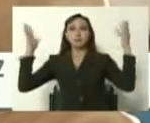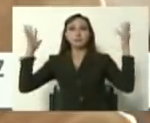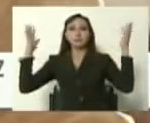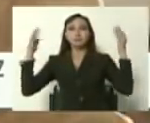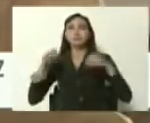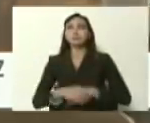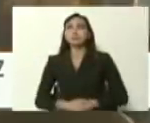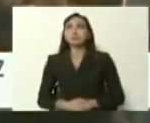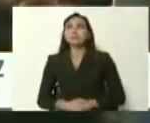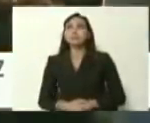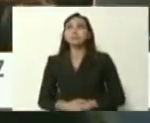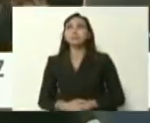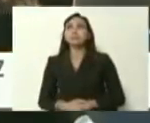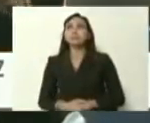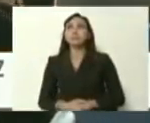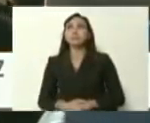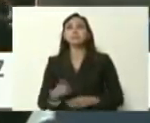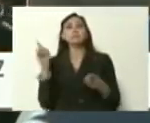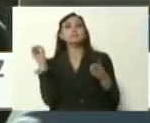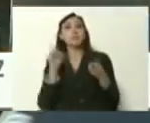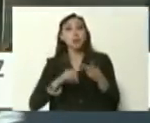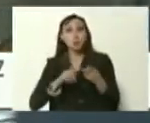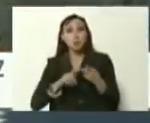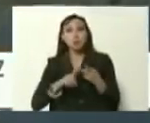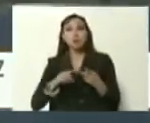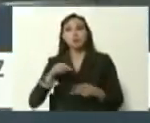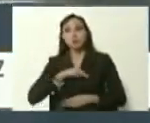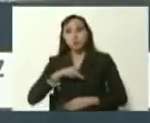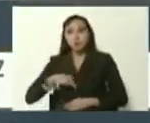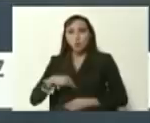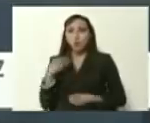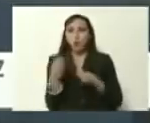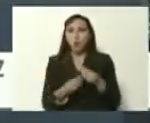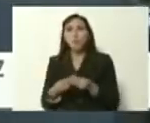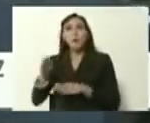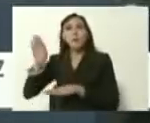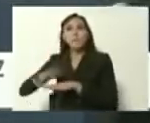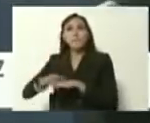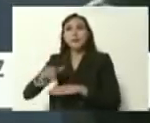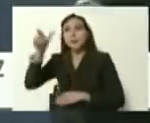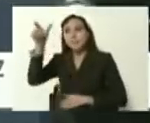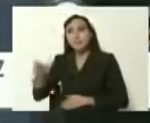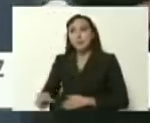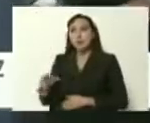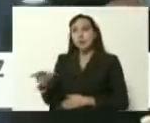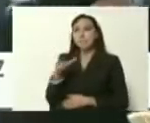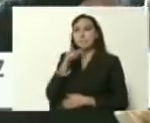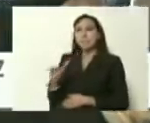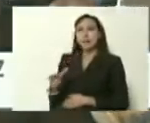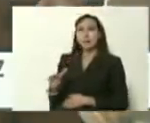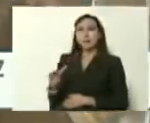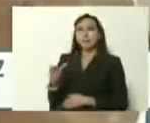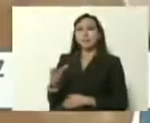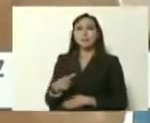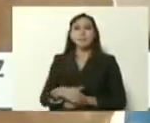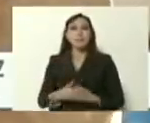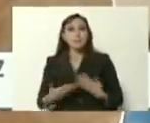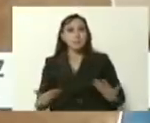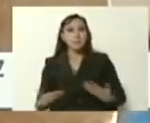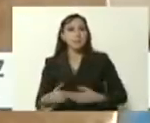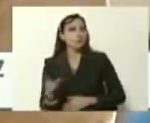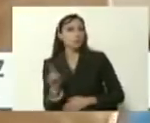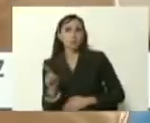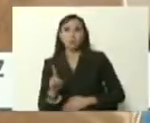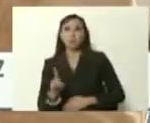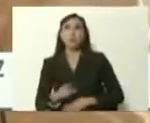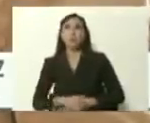Lo segundo, que no podemos colocar al convocante como nuestro enemigo. La Comisión por la